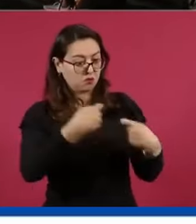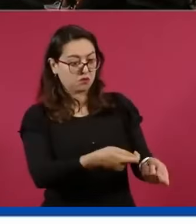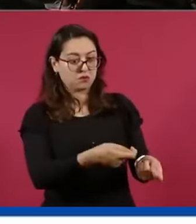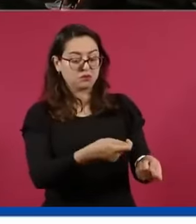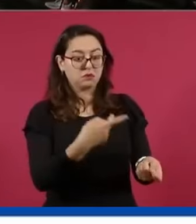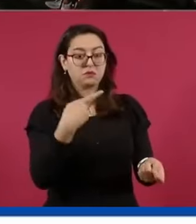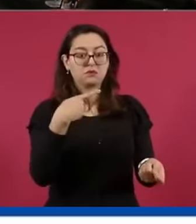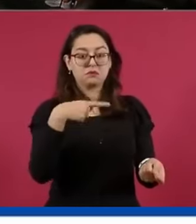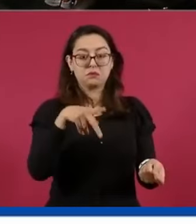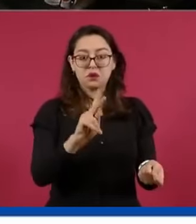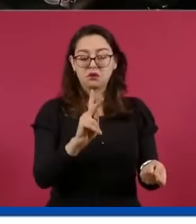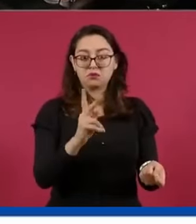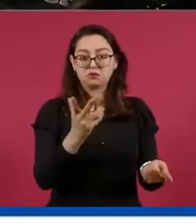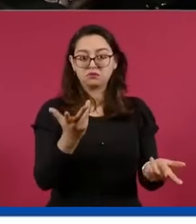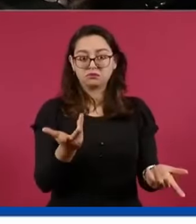atonta